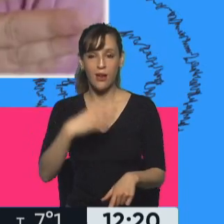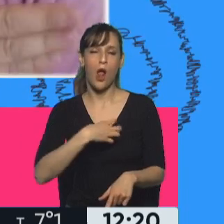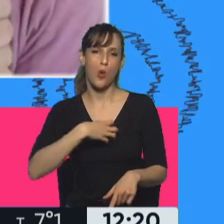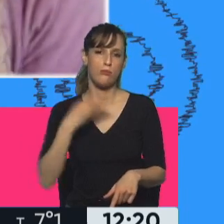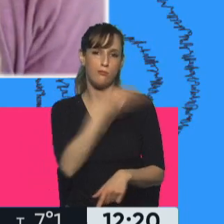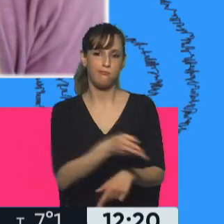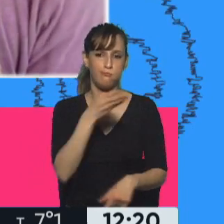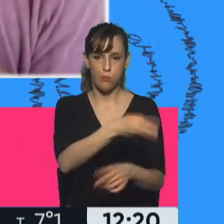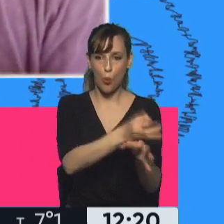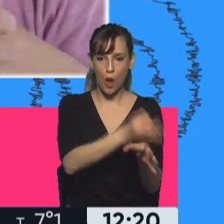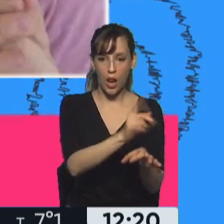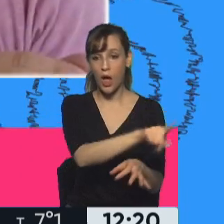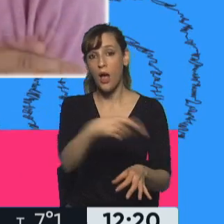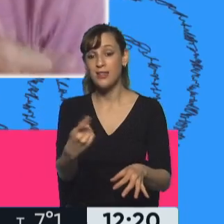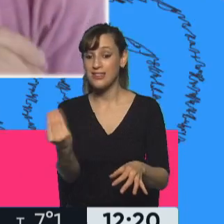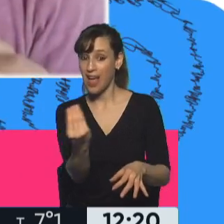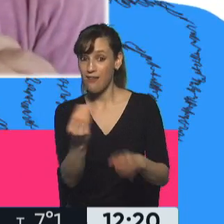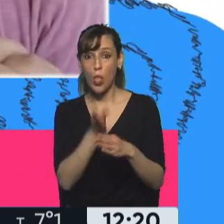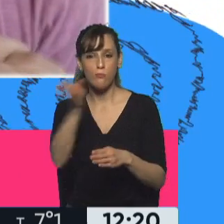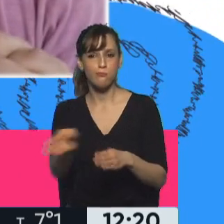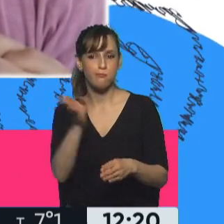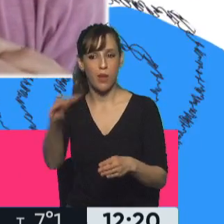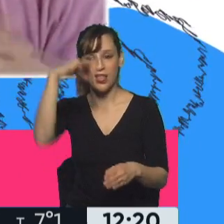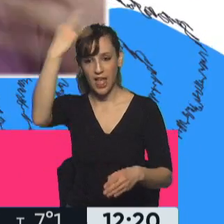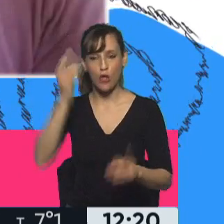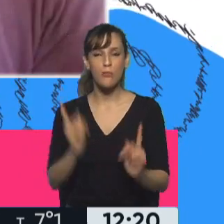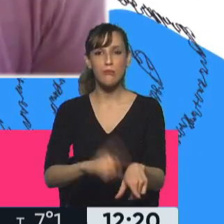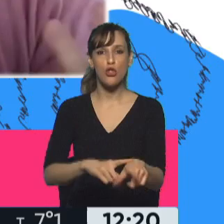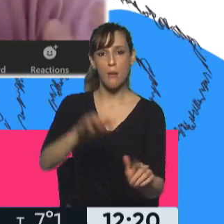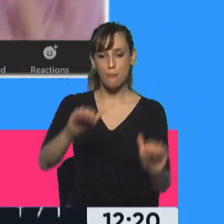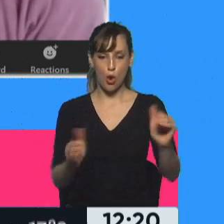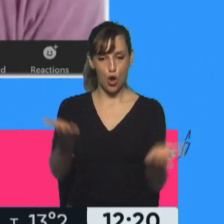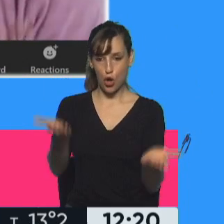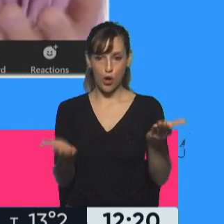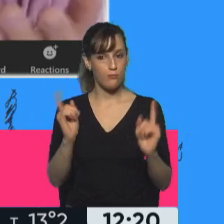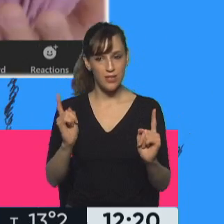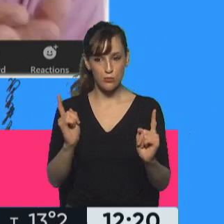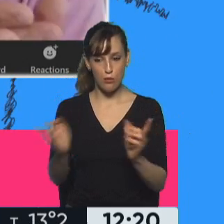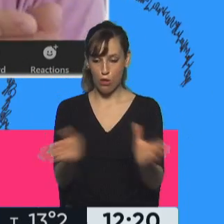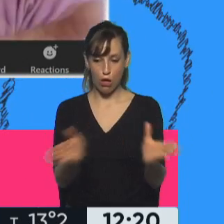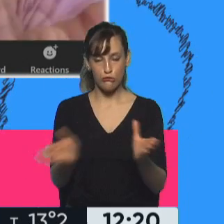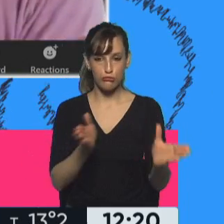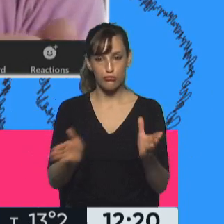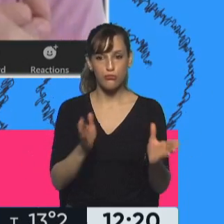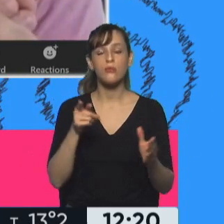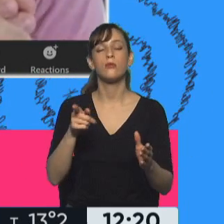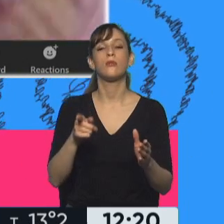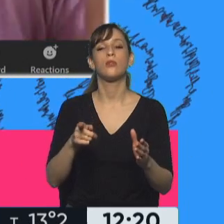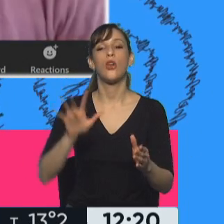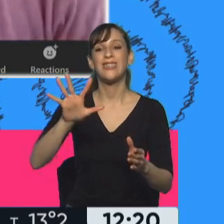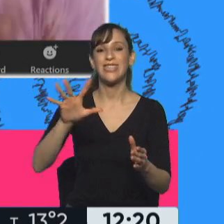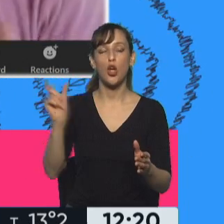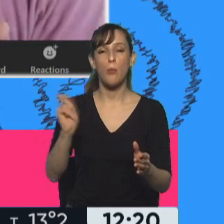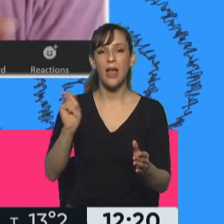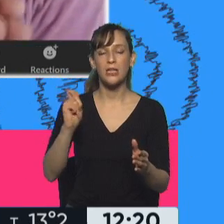sábados empezaba con teatro con Esteban Mellino. Y era una academia, así que empecé ahí estudiando y a los 5 meses de